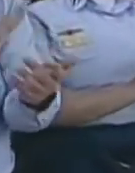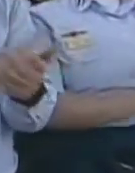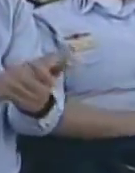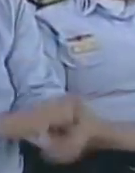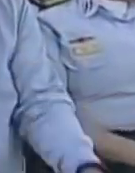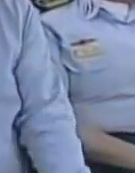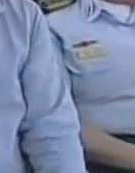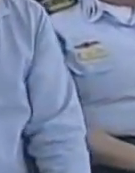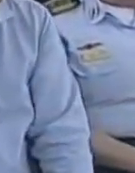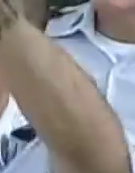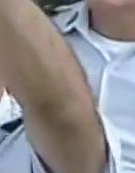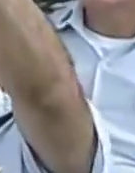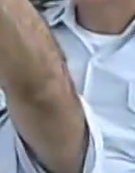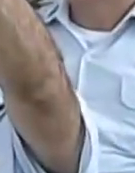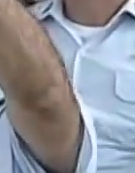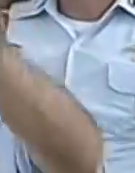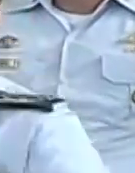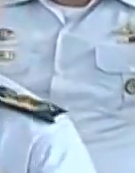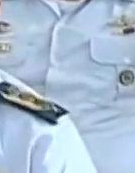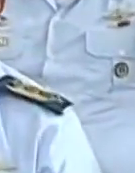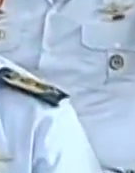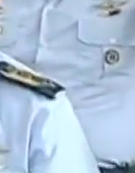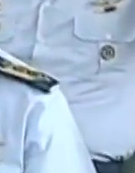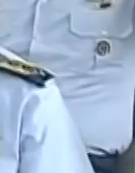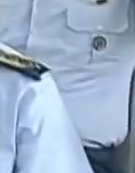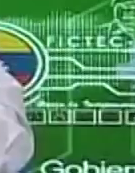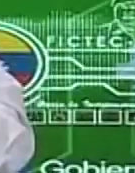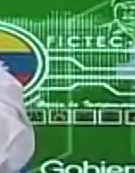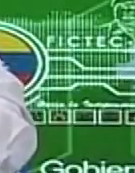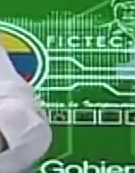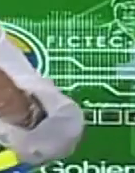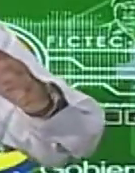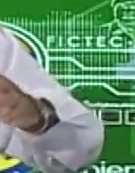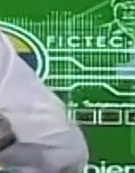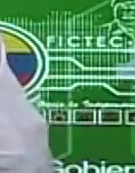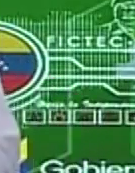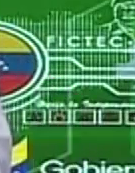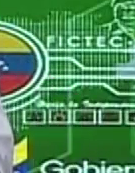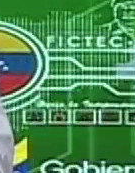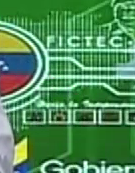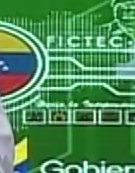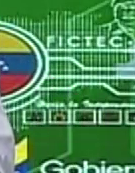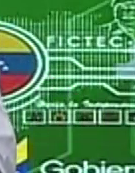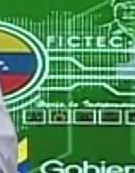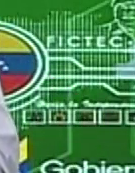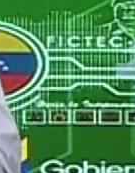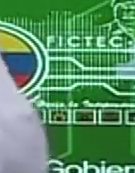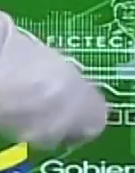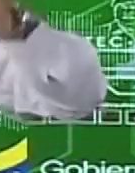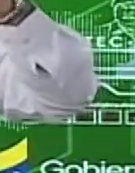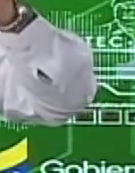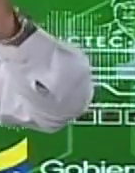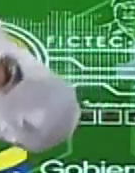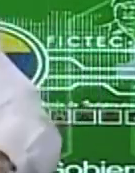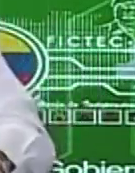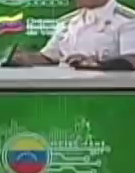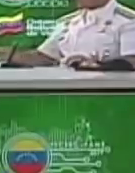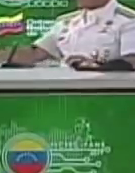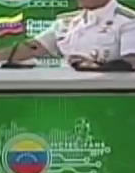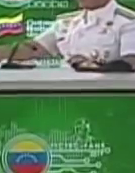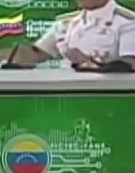la innovación y la sabiduría nacional! ¡Que viva la Fuerza Armada Nacional Bolivariana! ¡Que viva